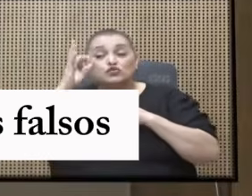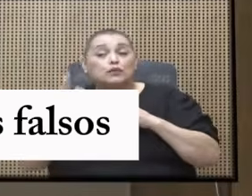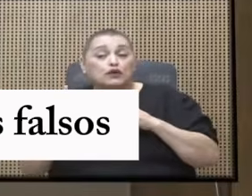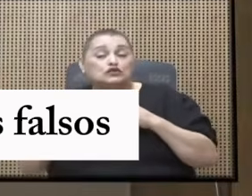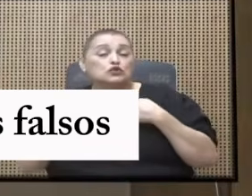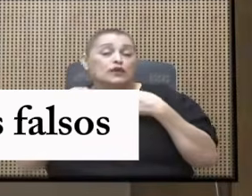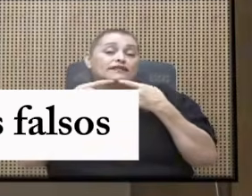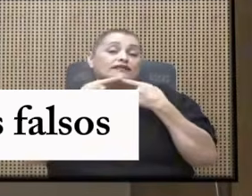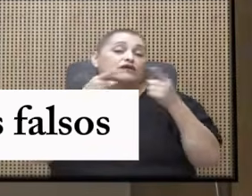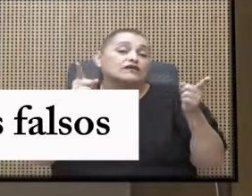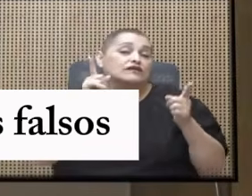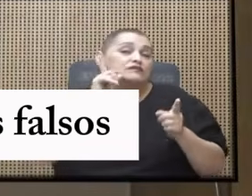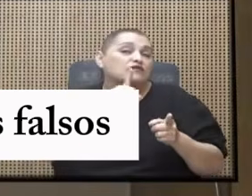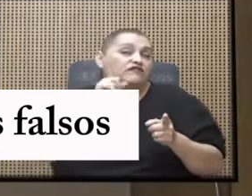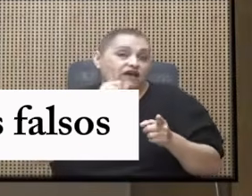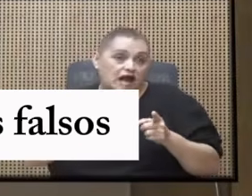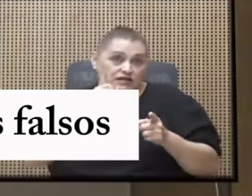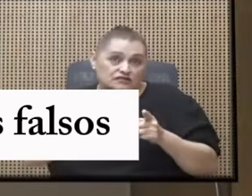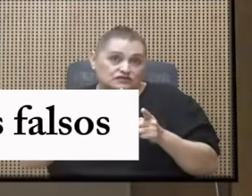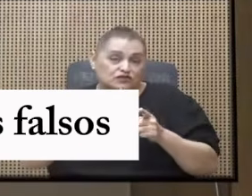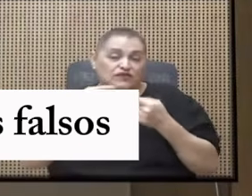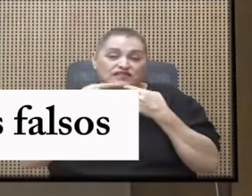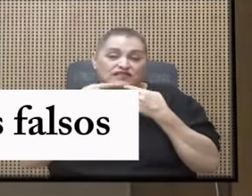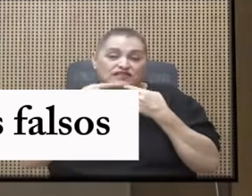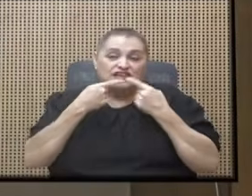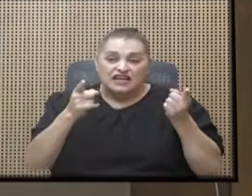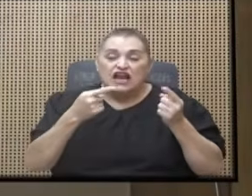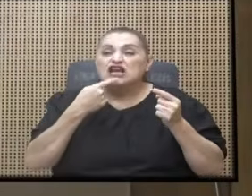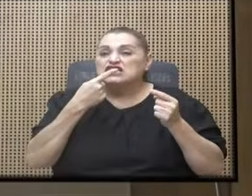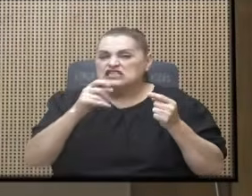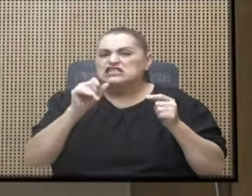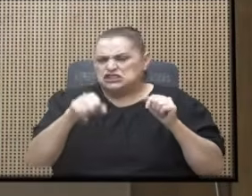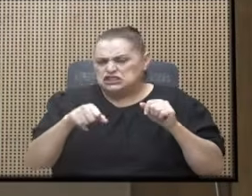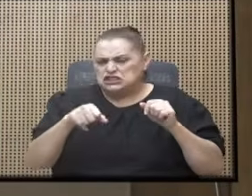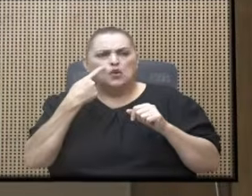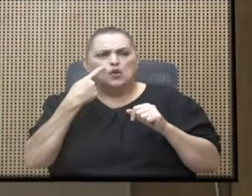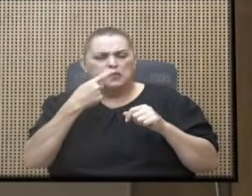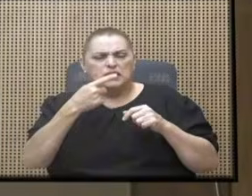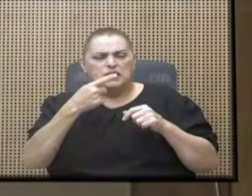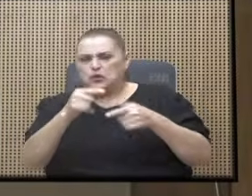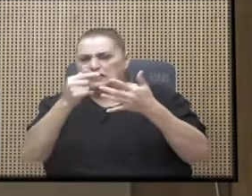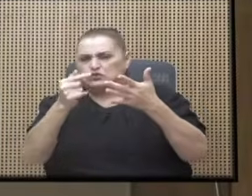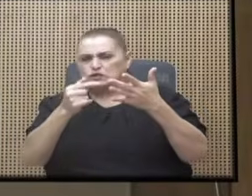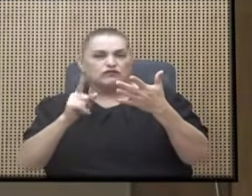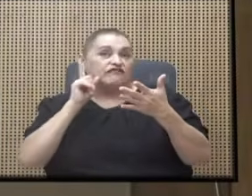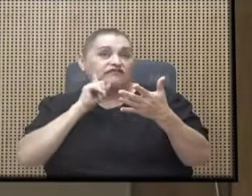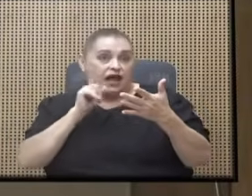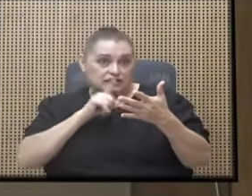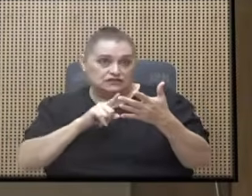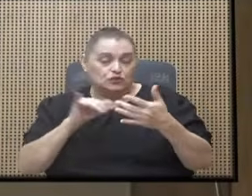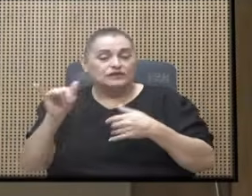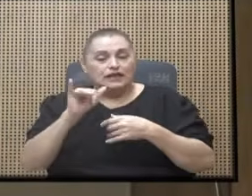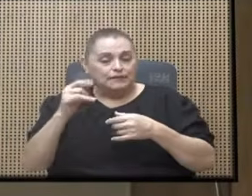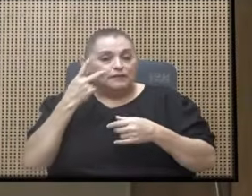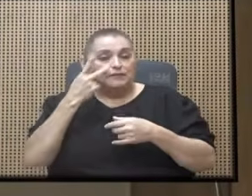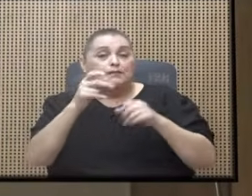declarar falsamente, o sea, declarar afirmando hechos falsos, también contempla la posibilidad